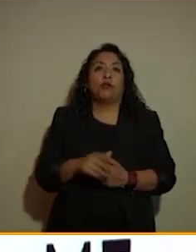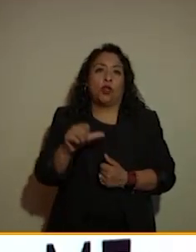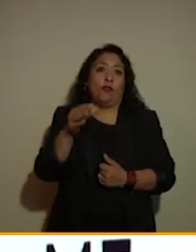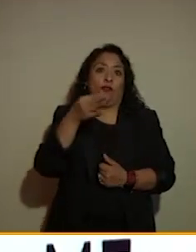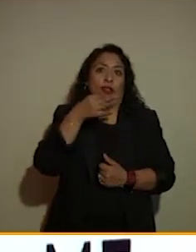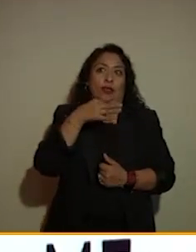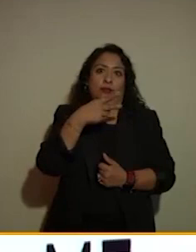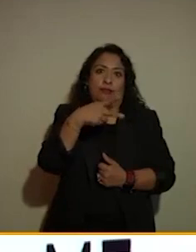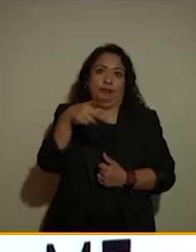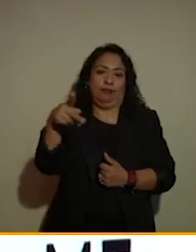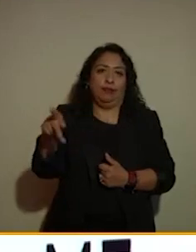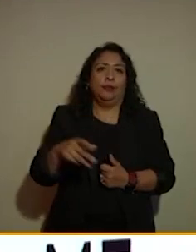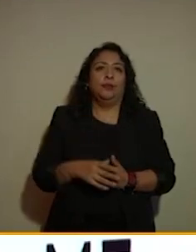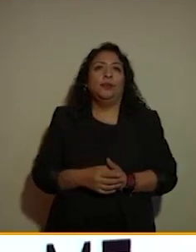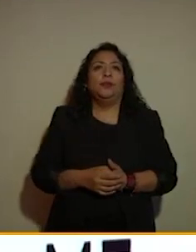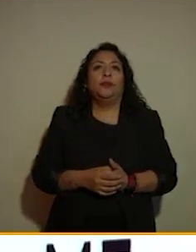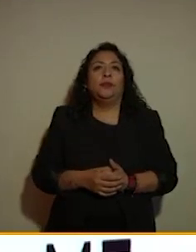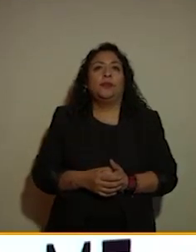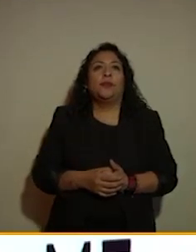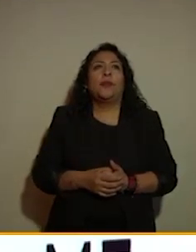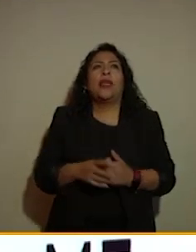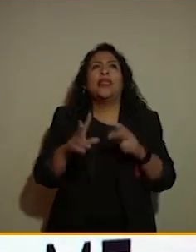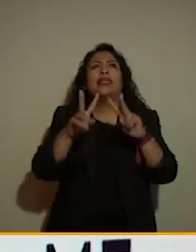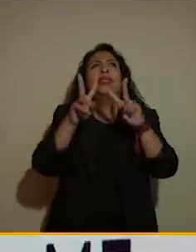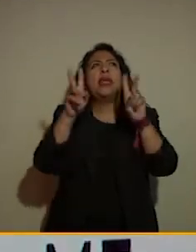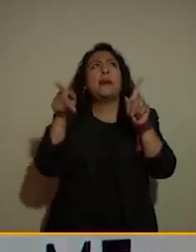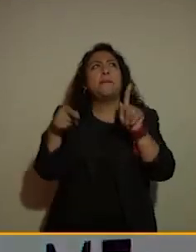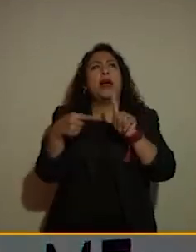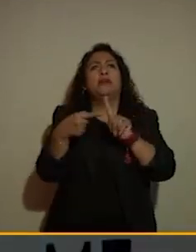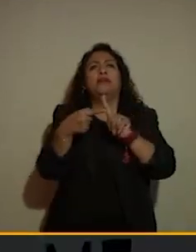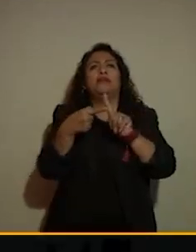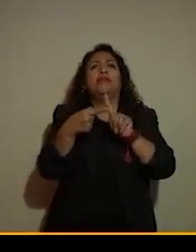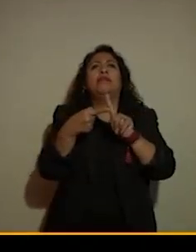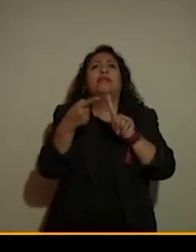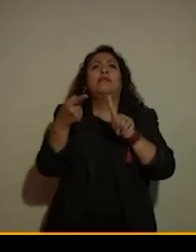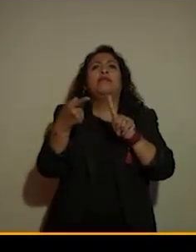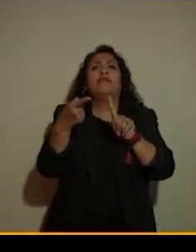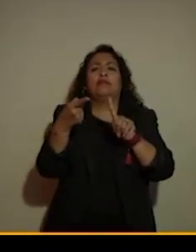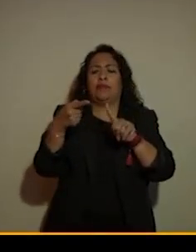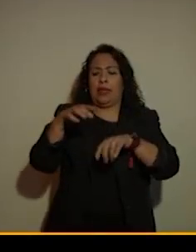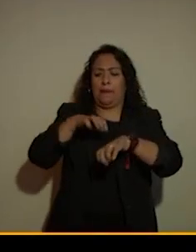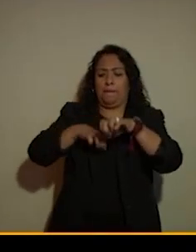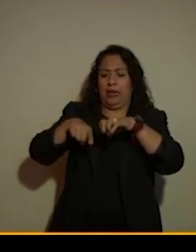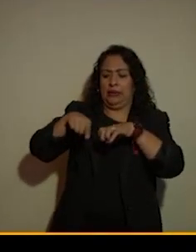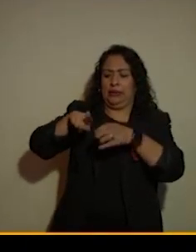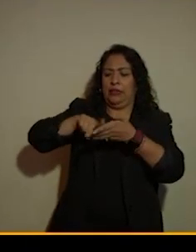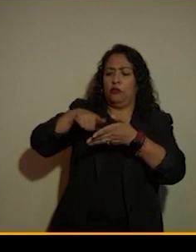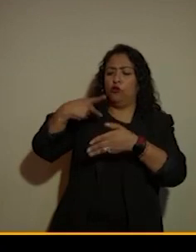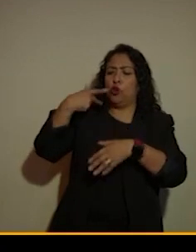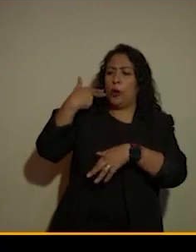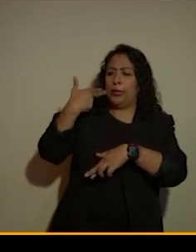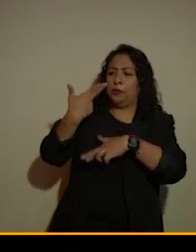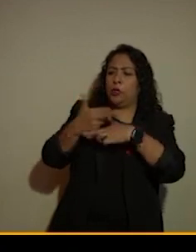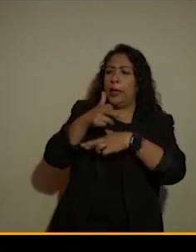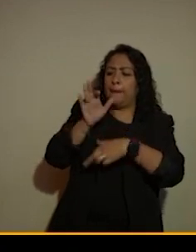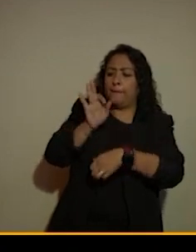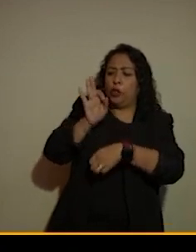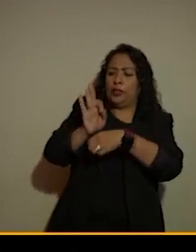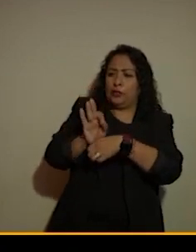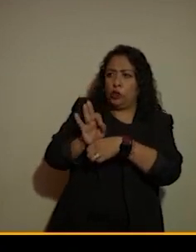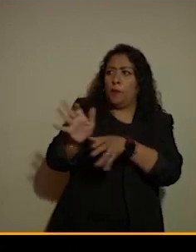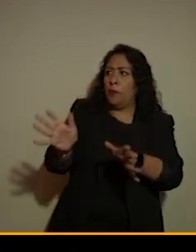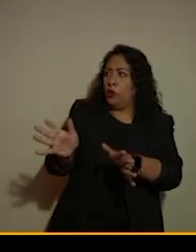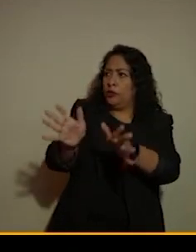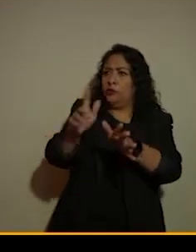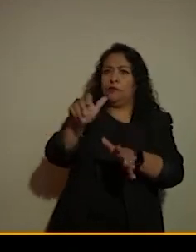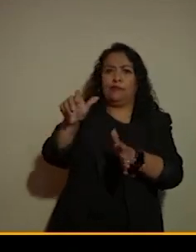celebración. Entonces, el tema que nos toca es el del rol de las empresas para la protección y la